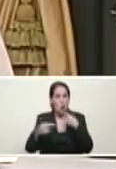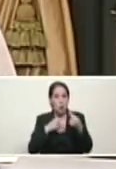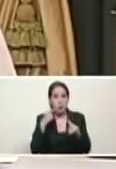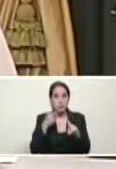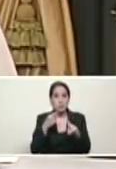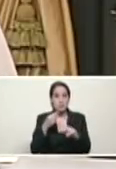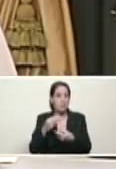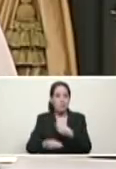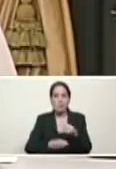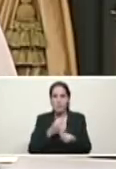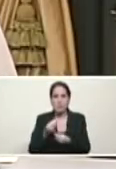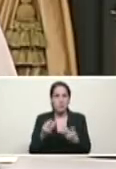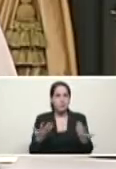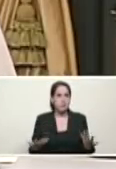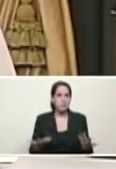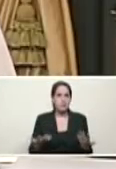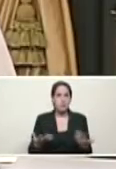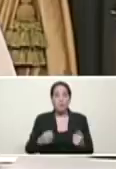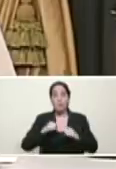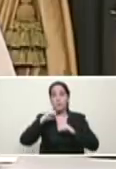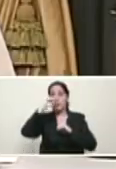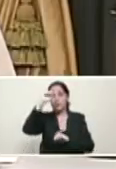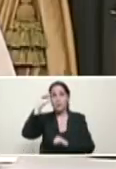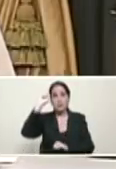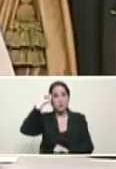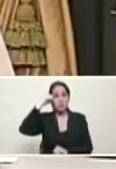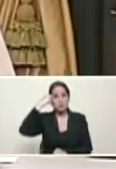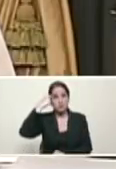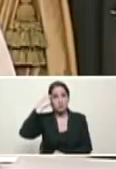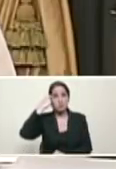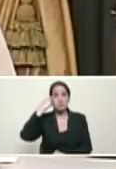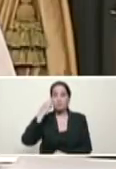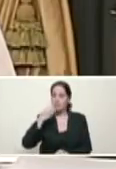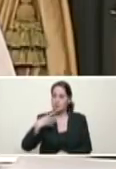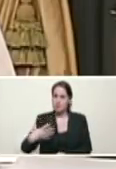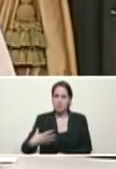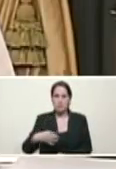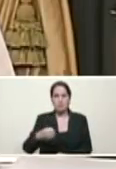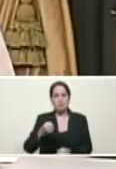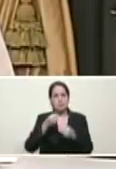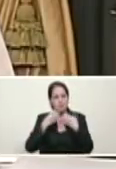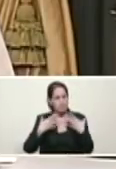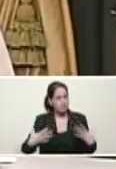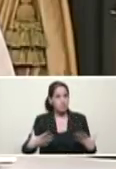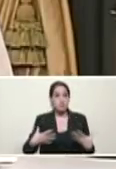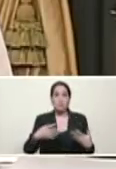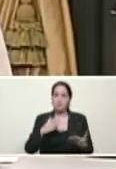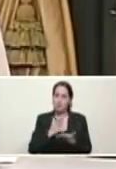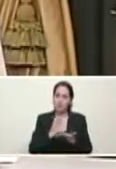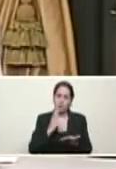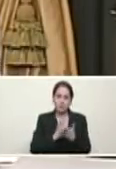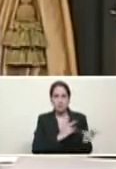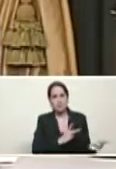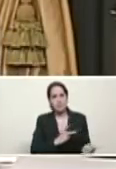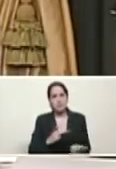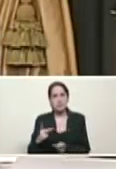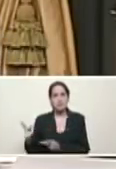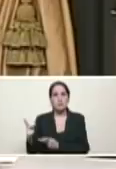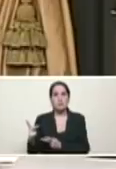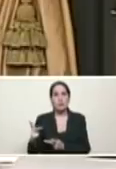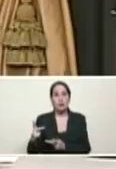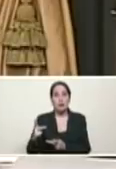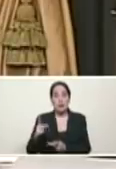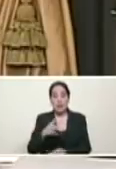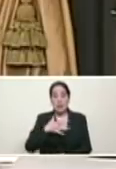hace es heroico, bello, hermoso. Así que yo siempre le doy la bienvenida a ese espíritu heroico y le